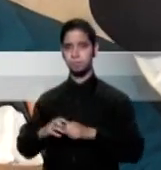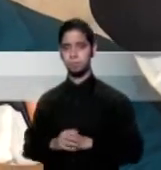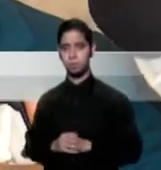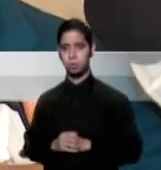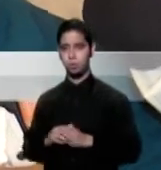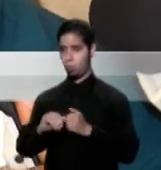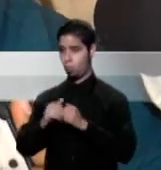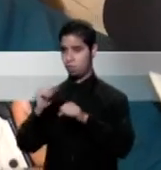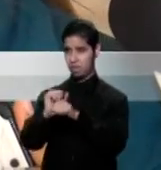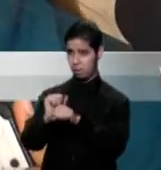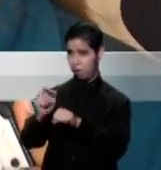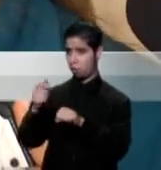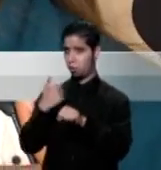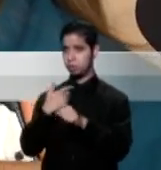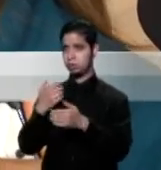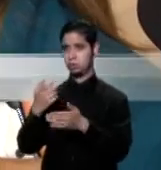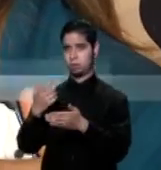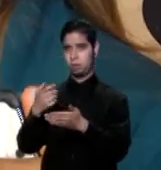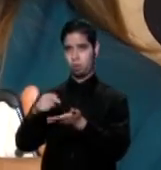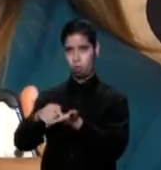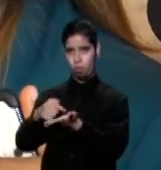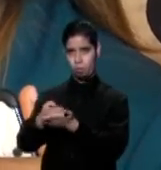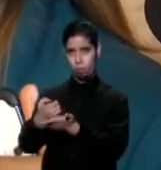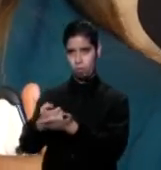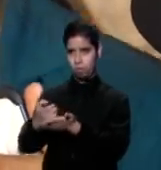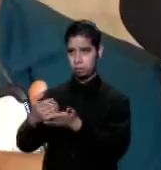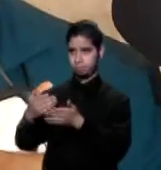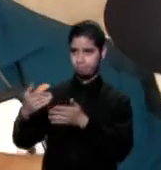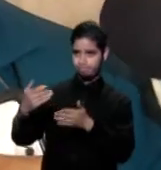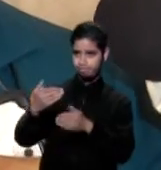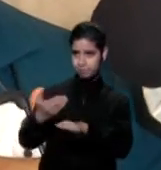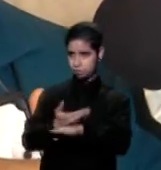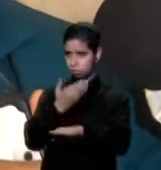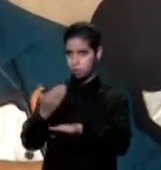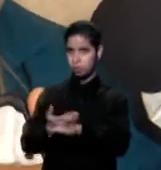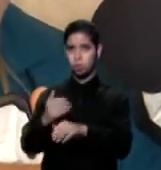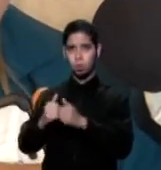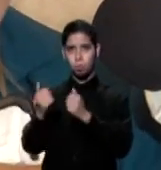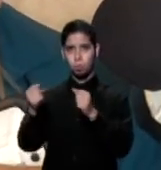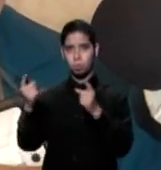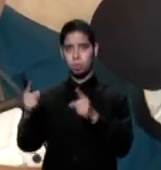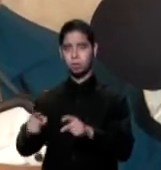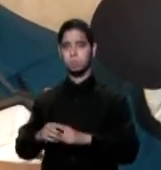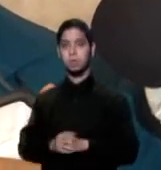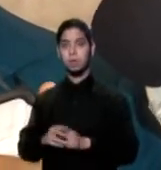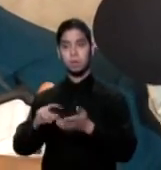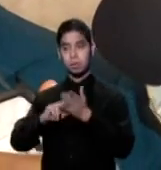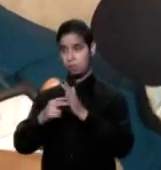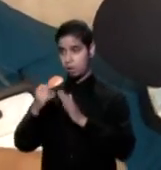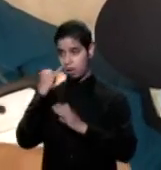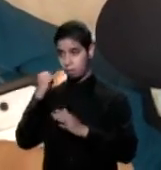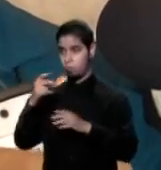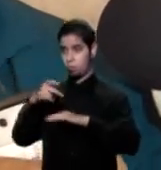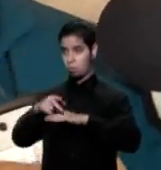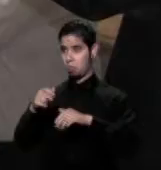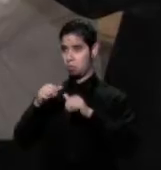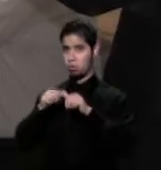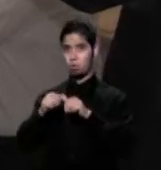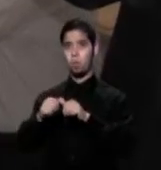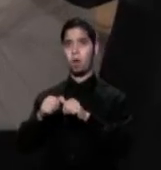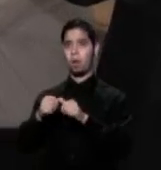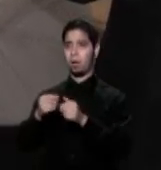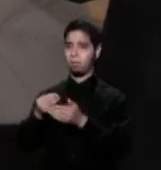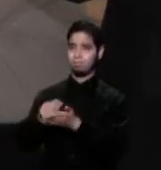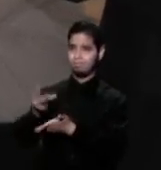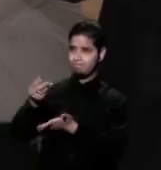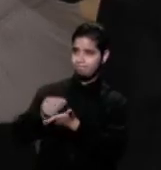deuda y el gobierno de Puerto Rico mantiene su nivel de gastos por los próximos años? Vamos a volver a la misma situación. Sí, pero si a mí